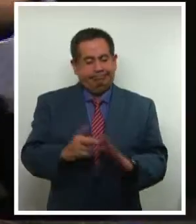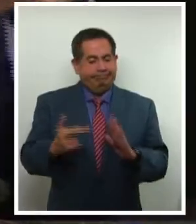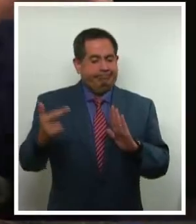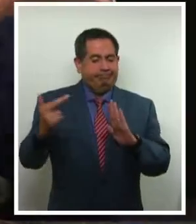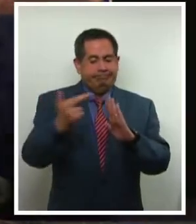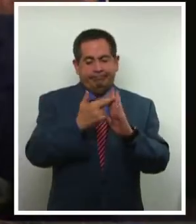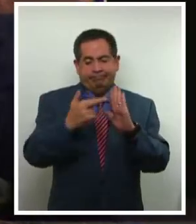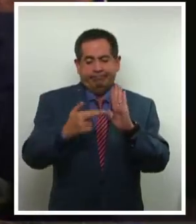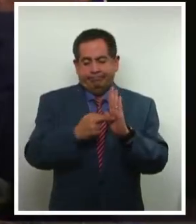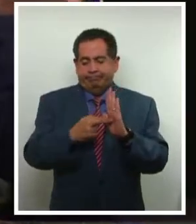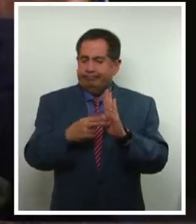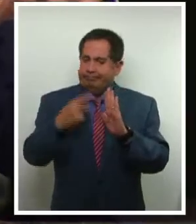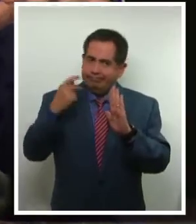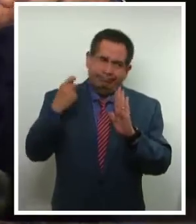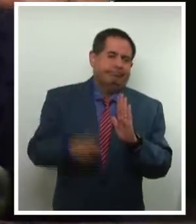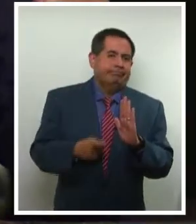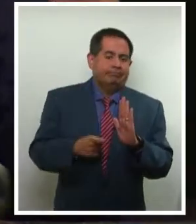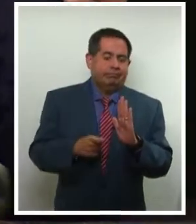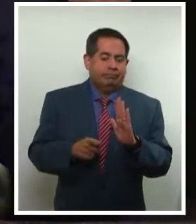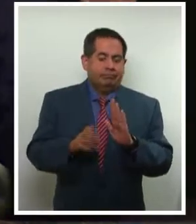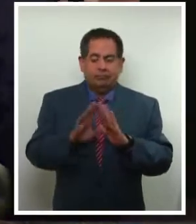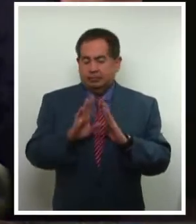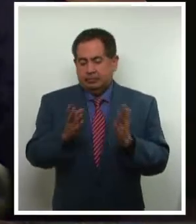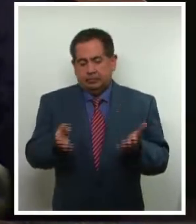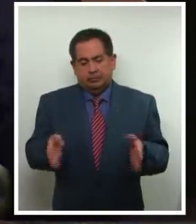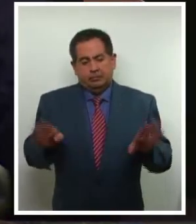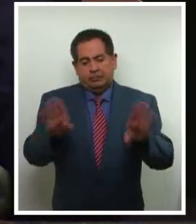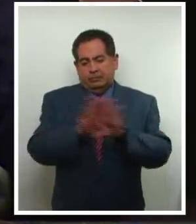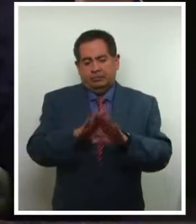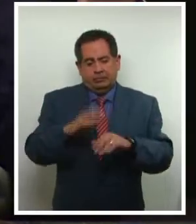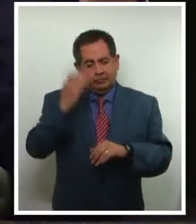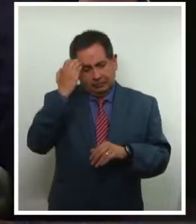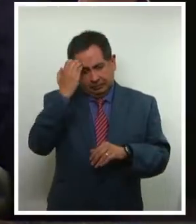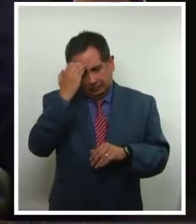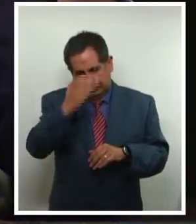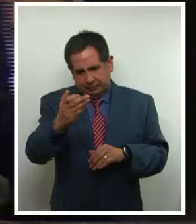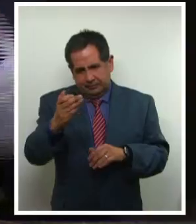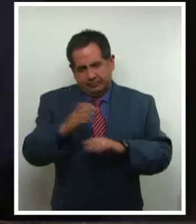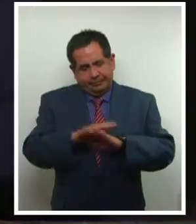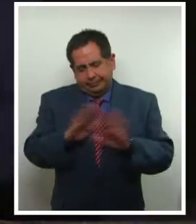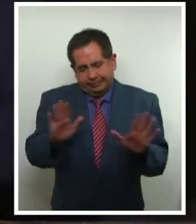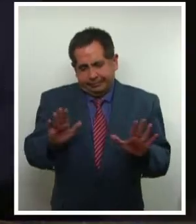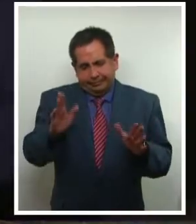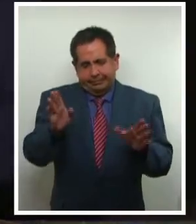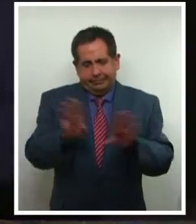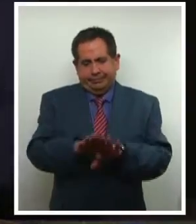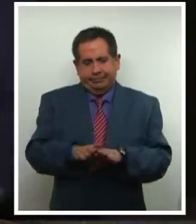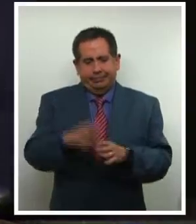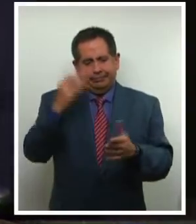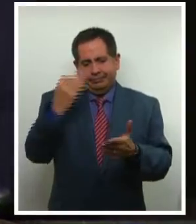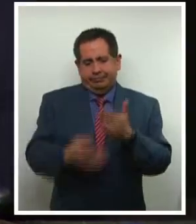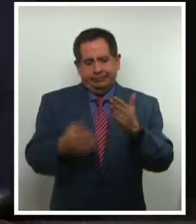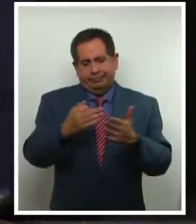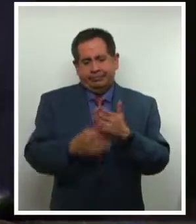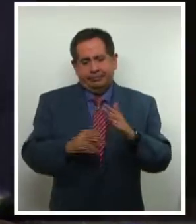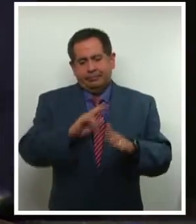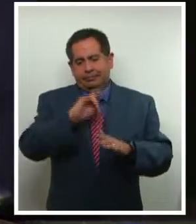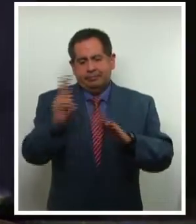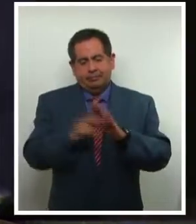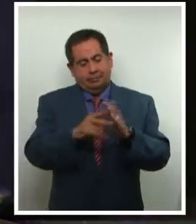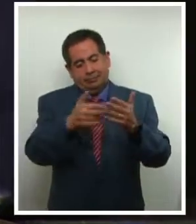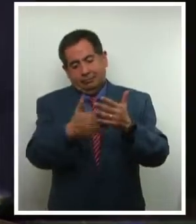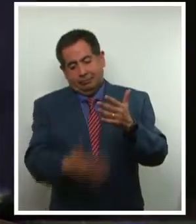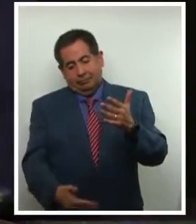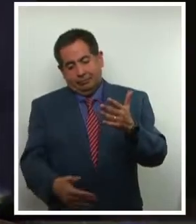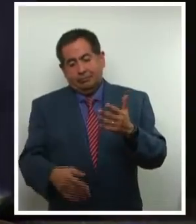a nuestro reglamento y cerrar esta etapa del proyecto de dictamen que falta todavía desahogar